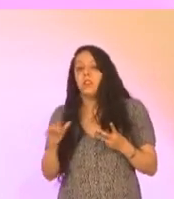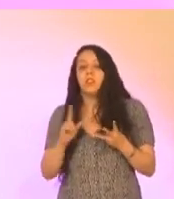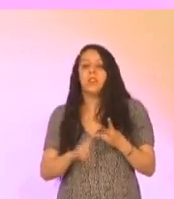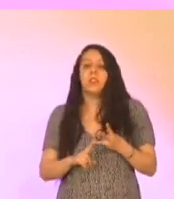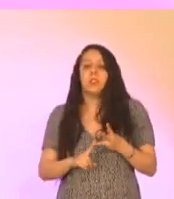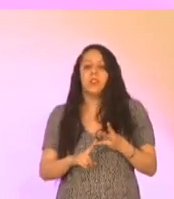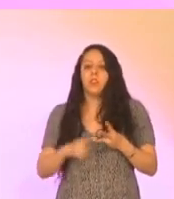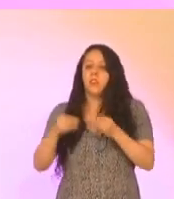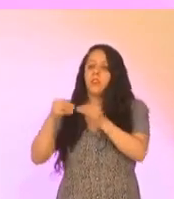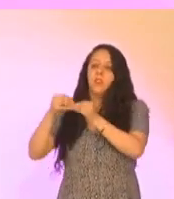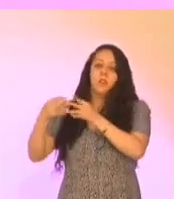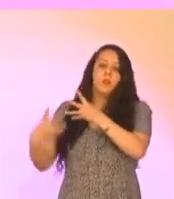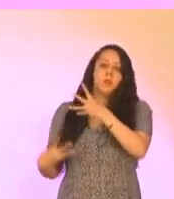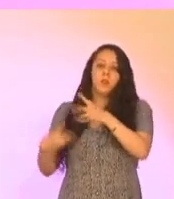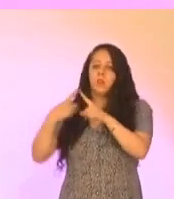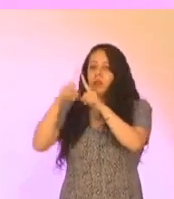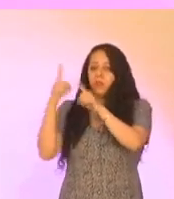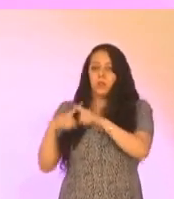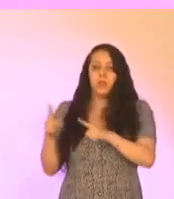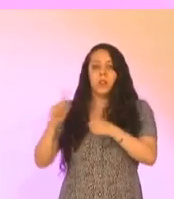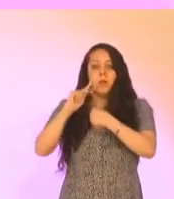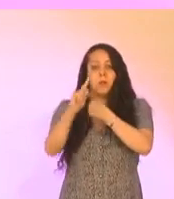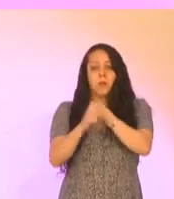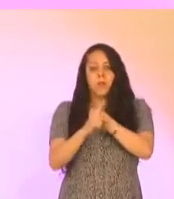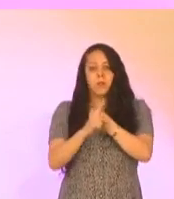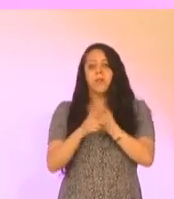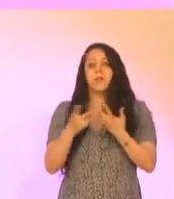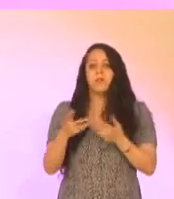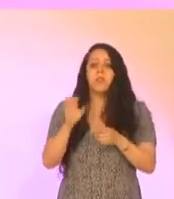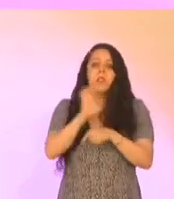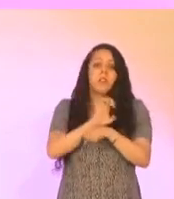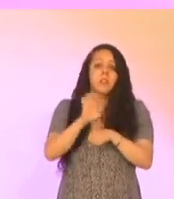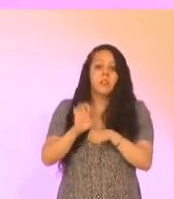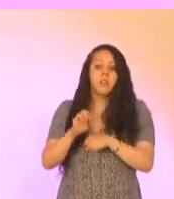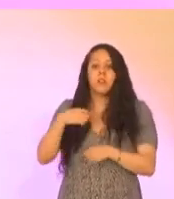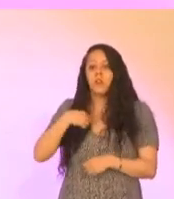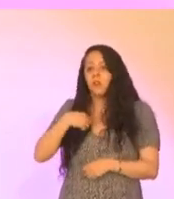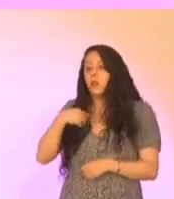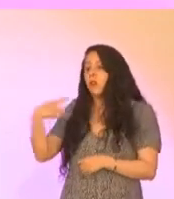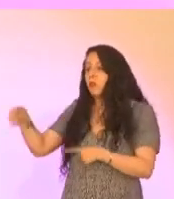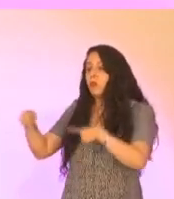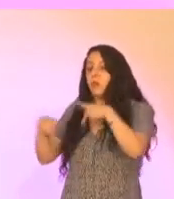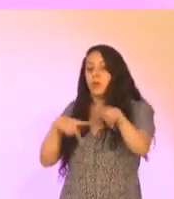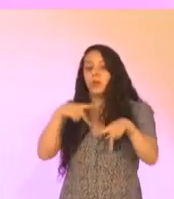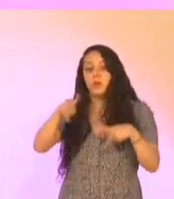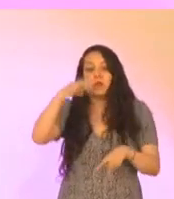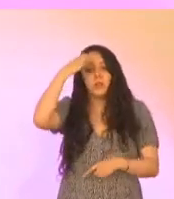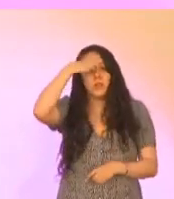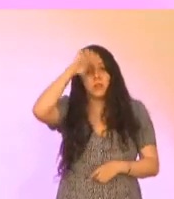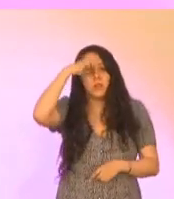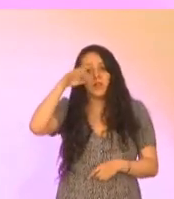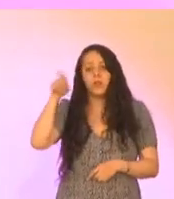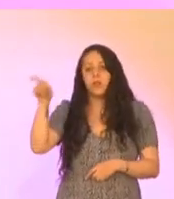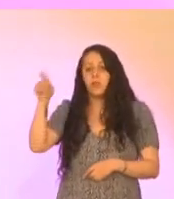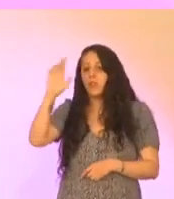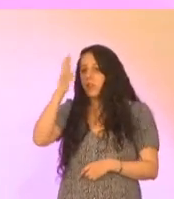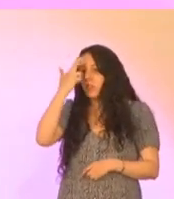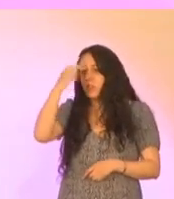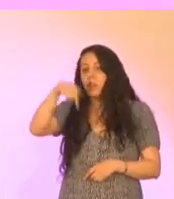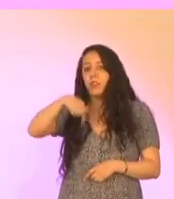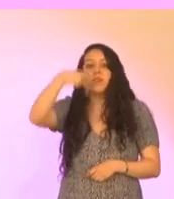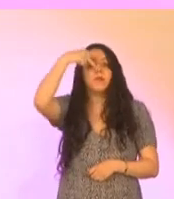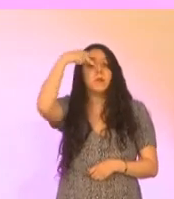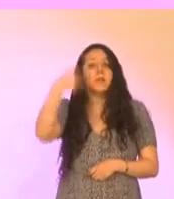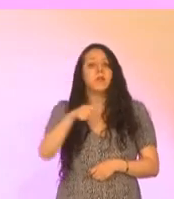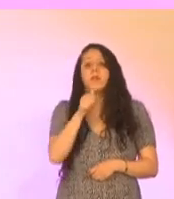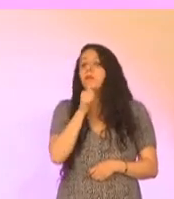entonces fue vamos a perseguir esas experiencias de pandemia cuando aquí todavía ni siquiera declarábamos la la jornada nacional